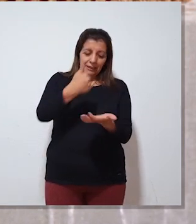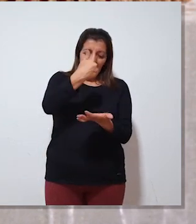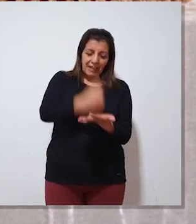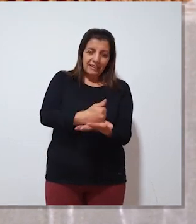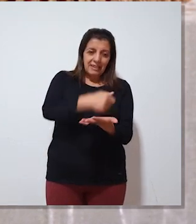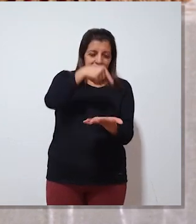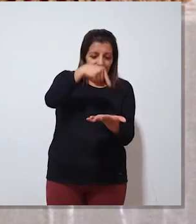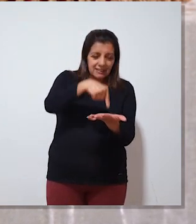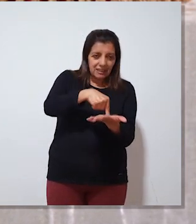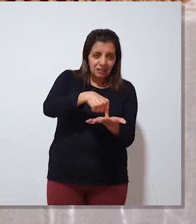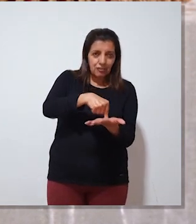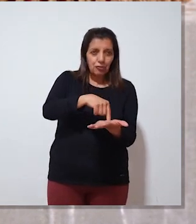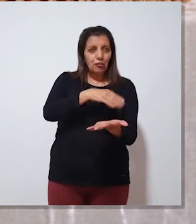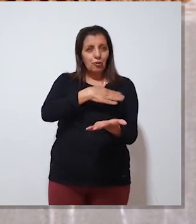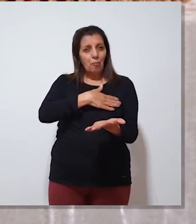como Madre de Jesús.